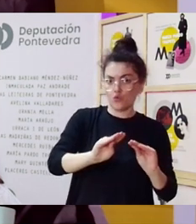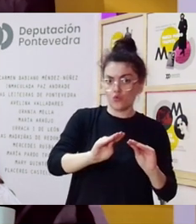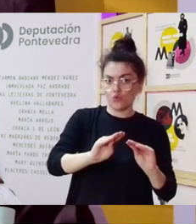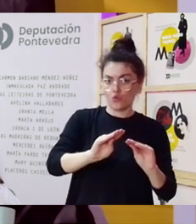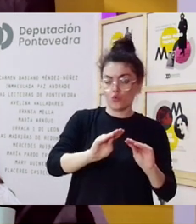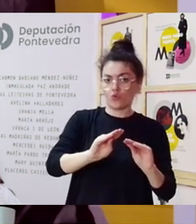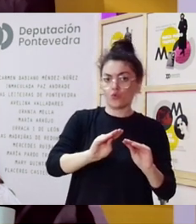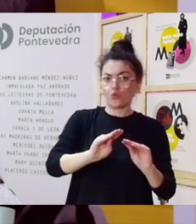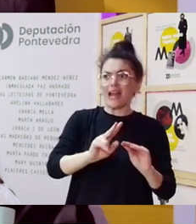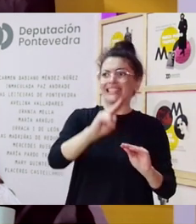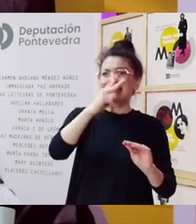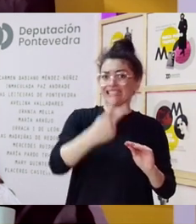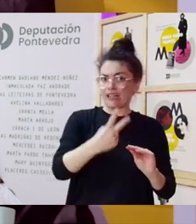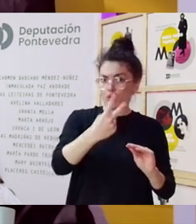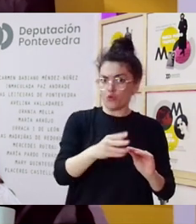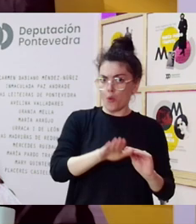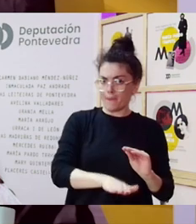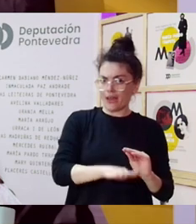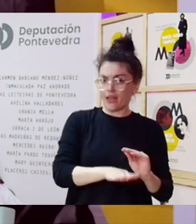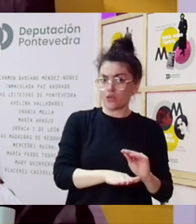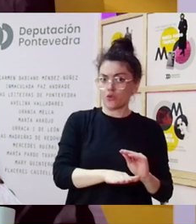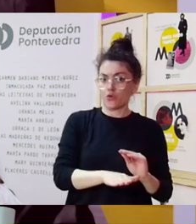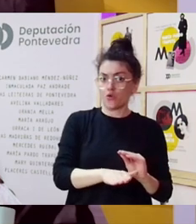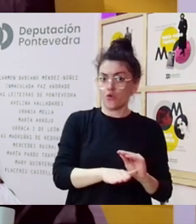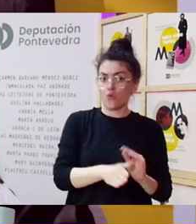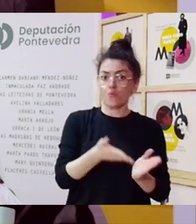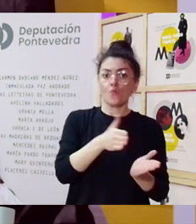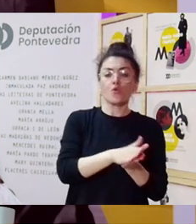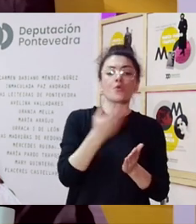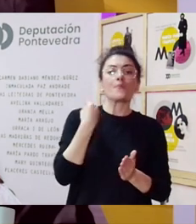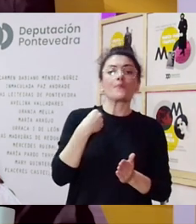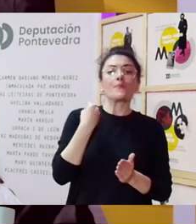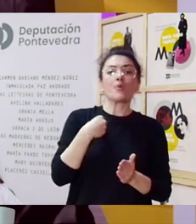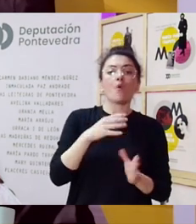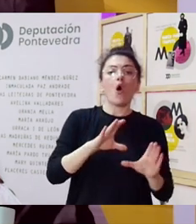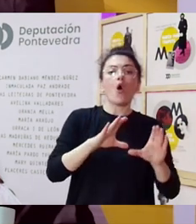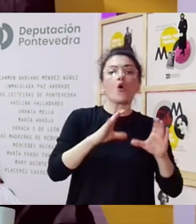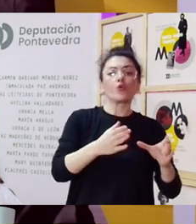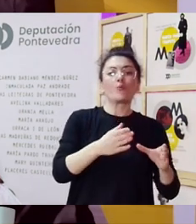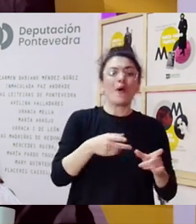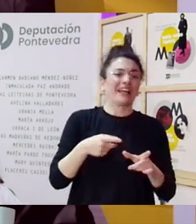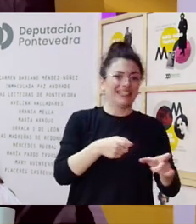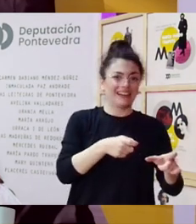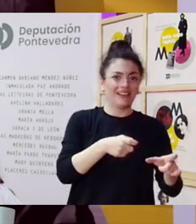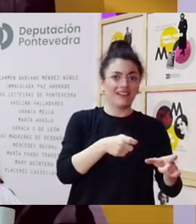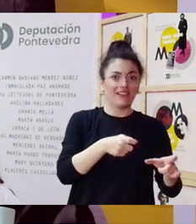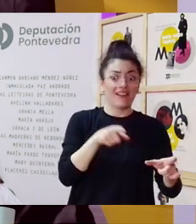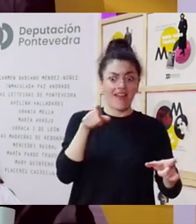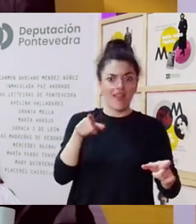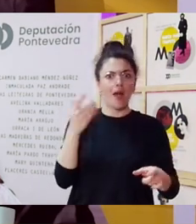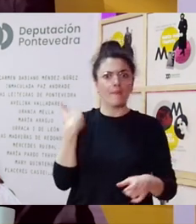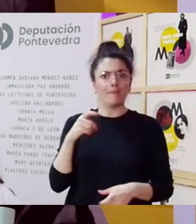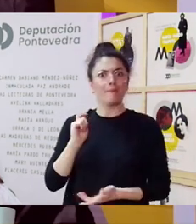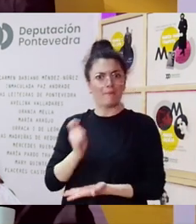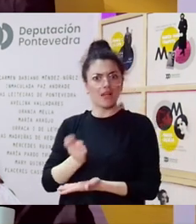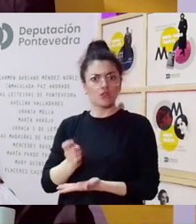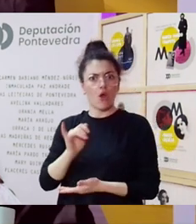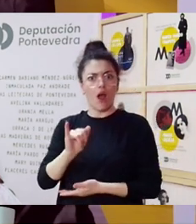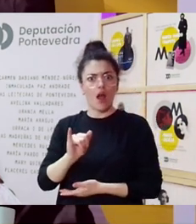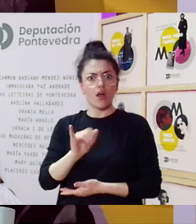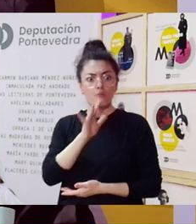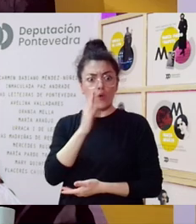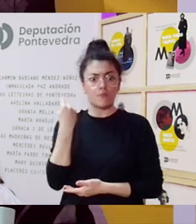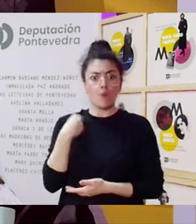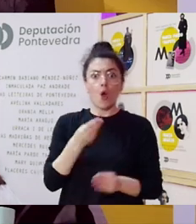casi o segundo pequeno, morreu no Frente Nacional. Ela de feito tiña unha pensión polo fillo do